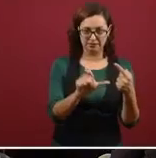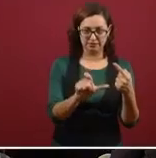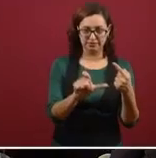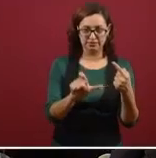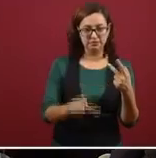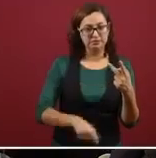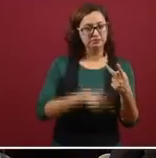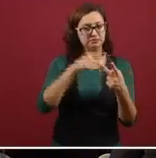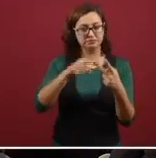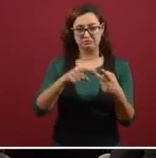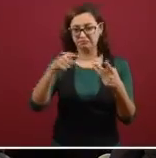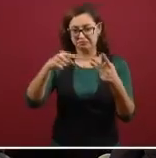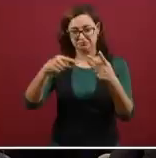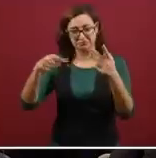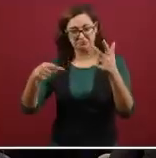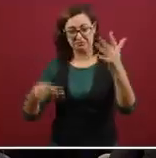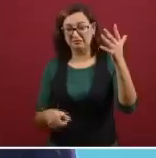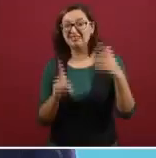hasta el DIF,